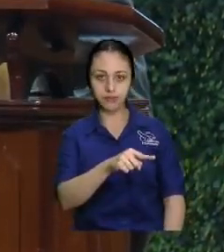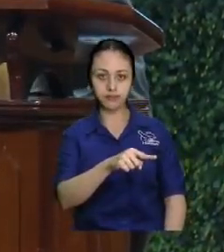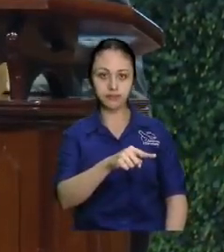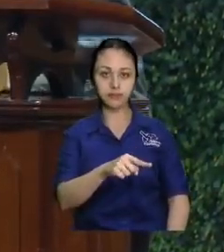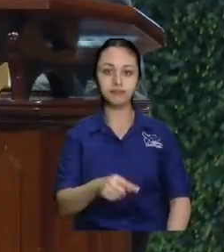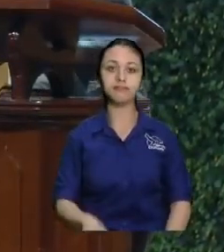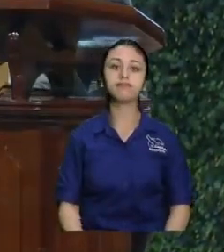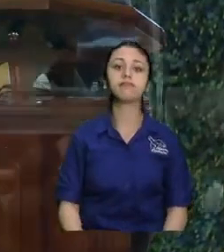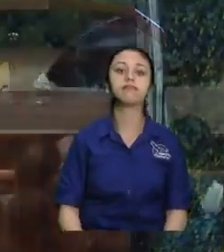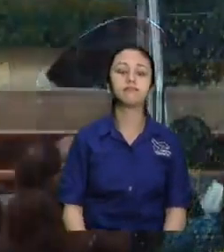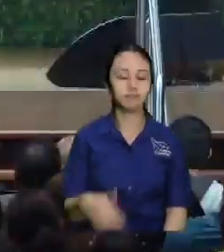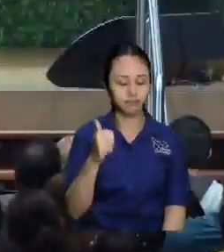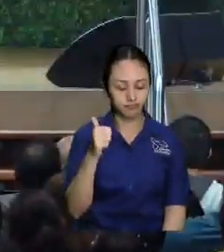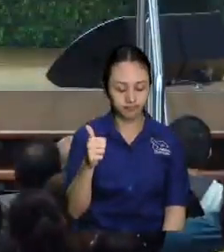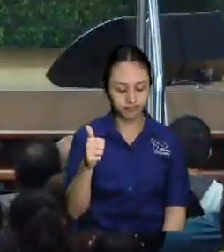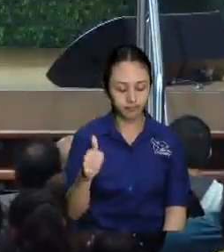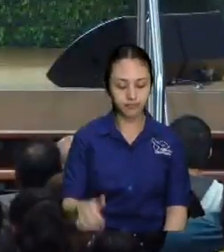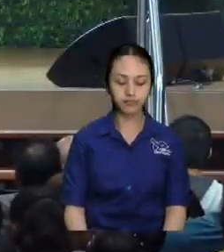Vaya.